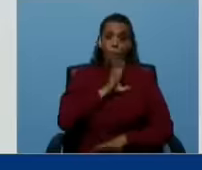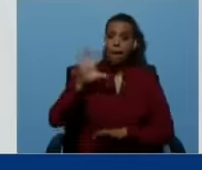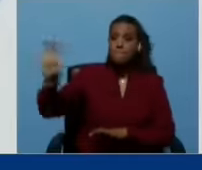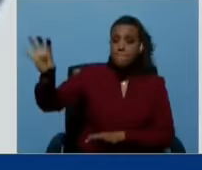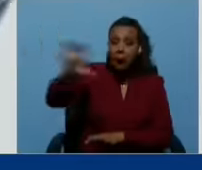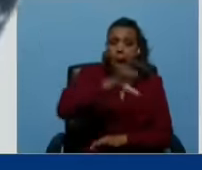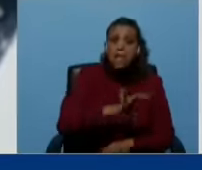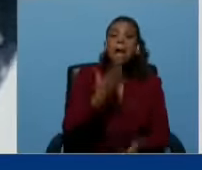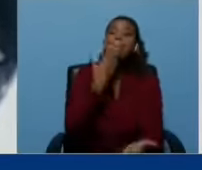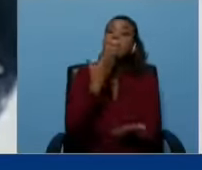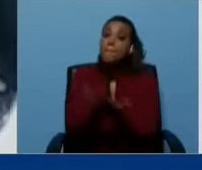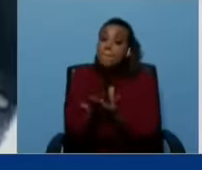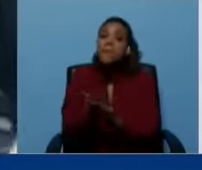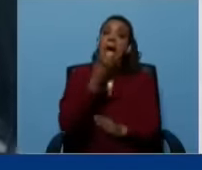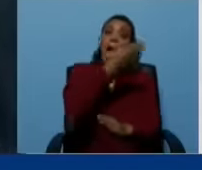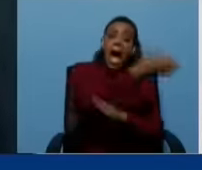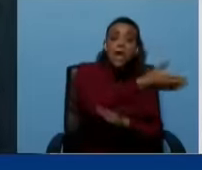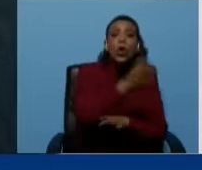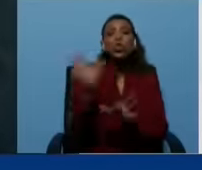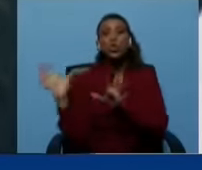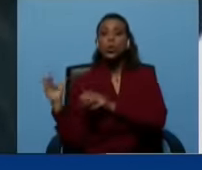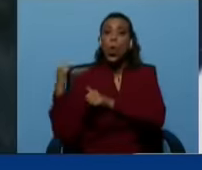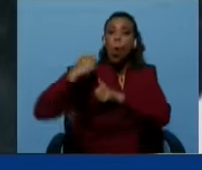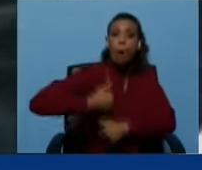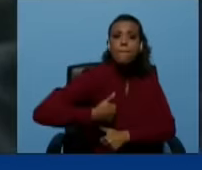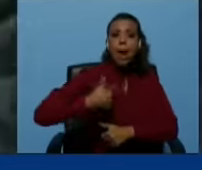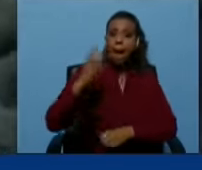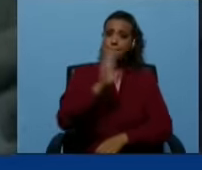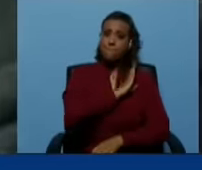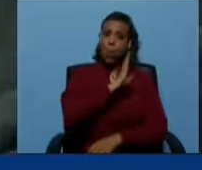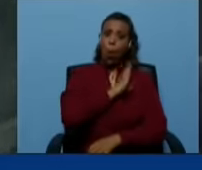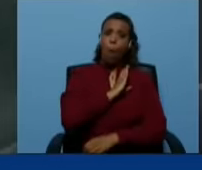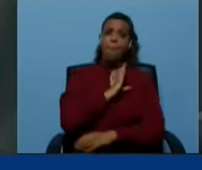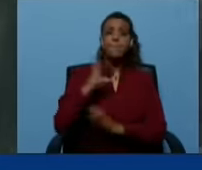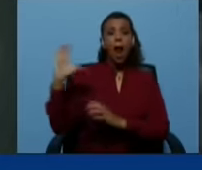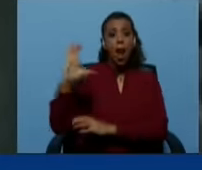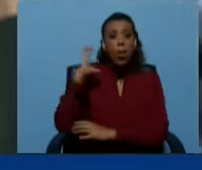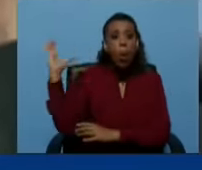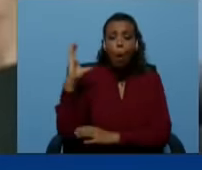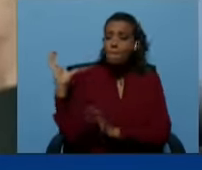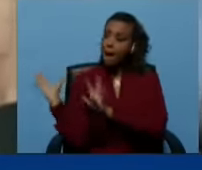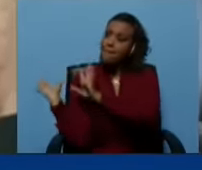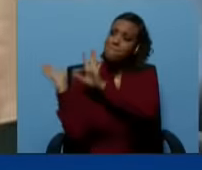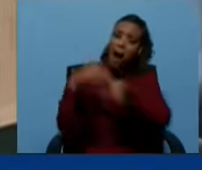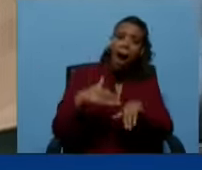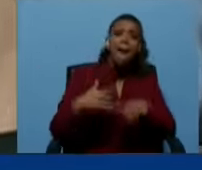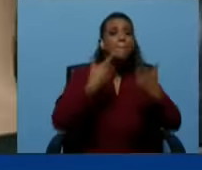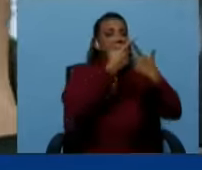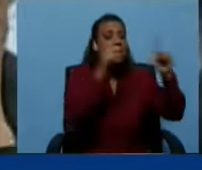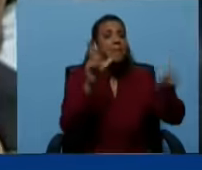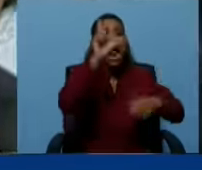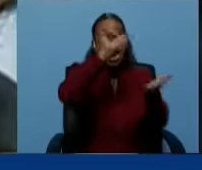y pidió permiso para trasladar tropas del Ejército Libertador de Colombia para Lima.